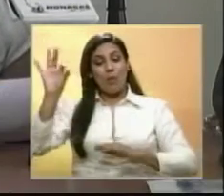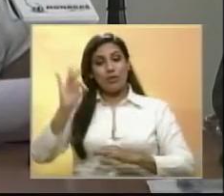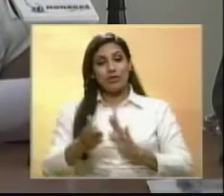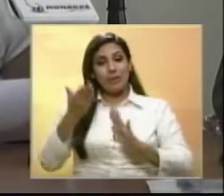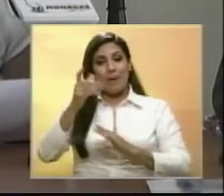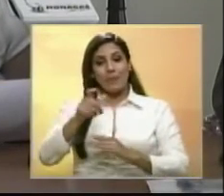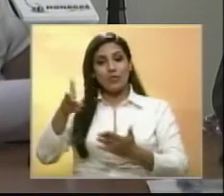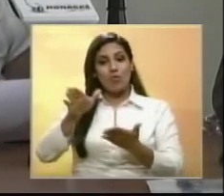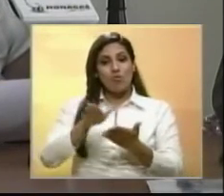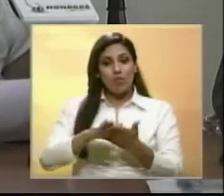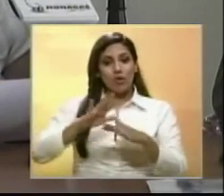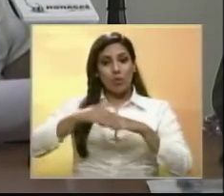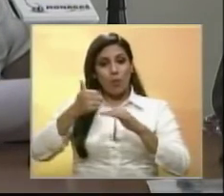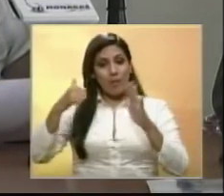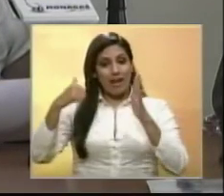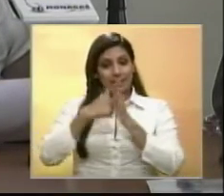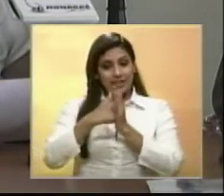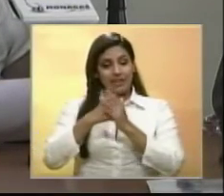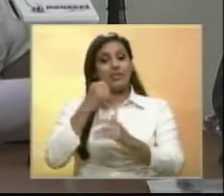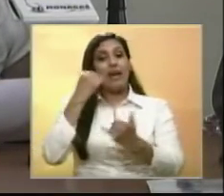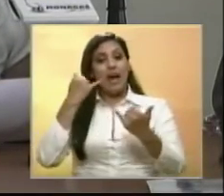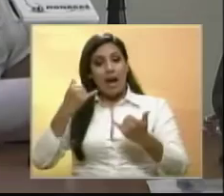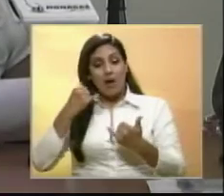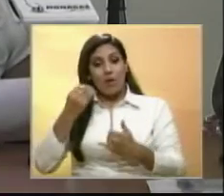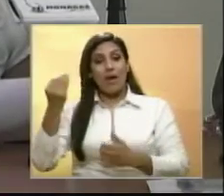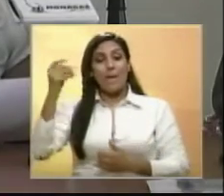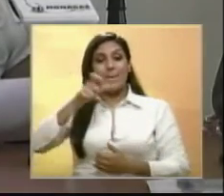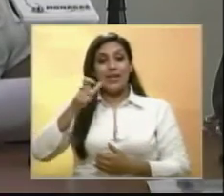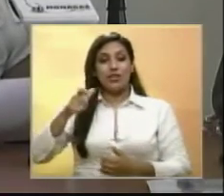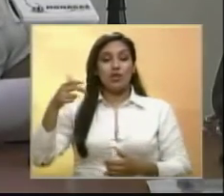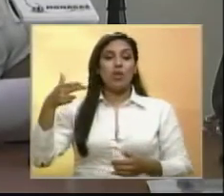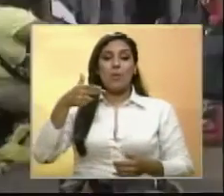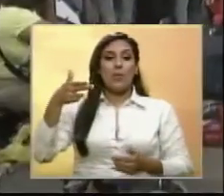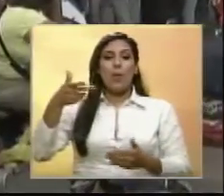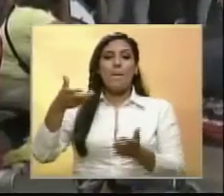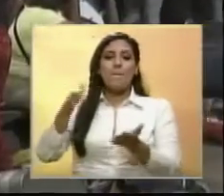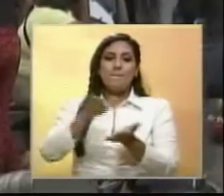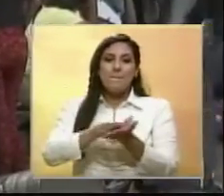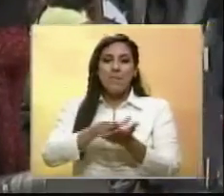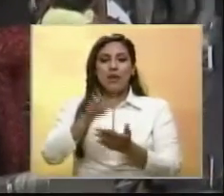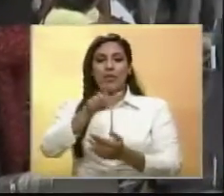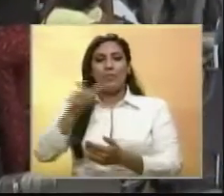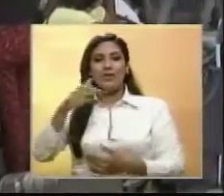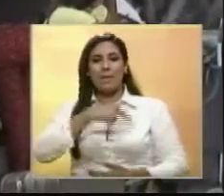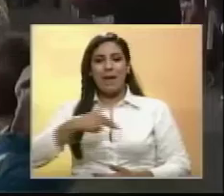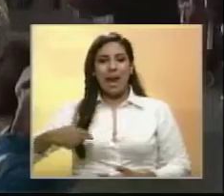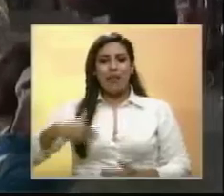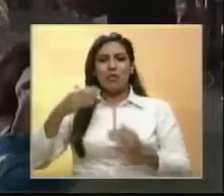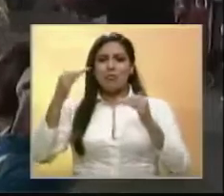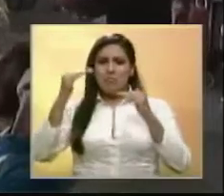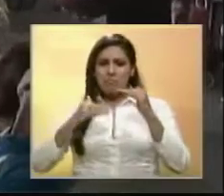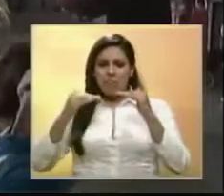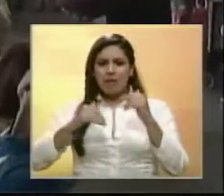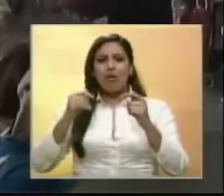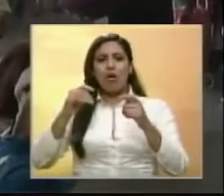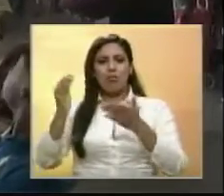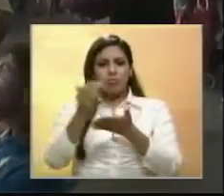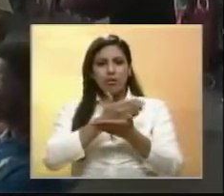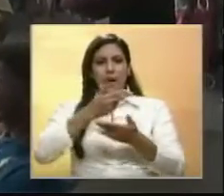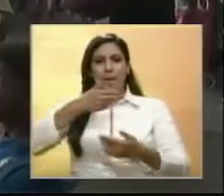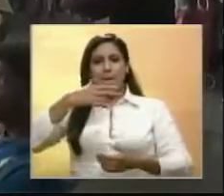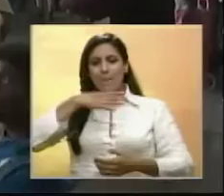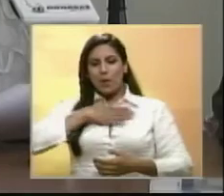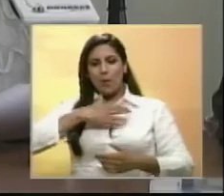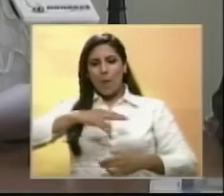75%. Asimismo, aseguró que el índice delictivo tuvo una disminución de 73% y se logró desmantelar 11